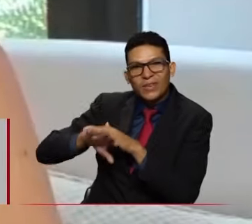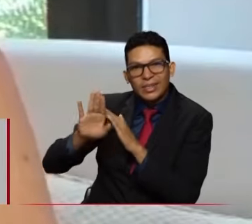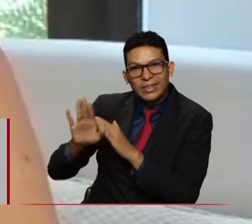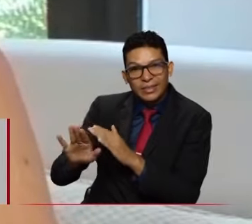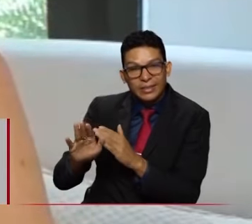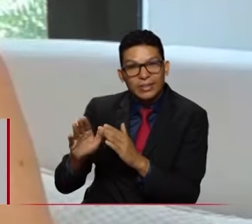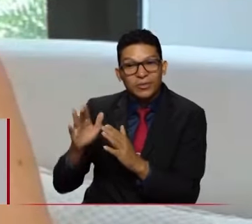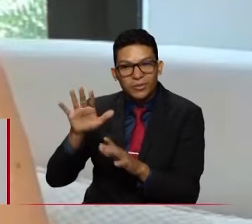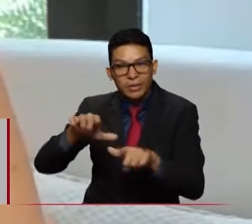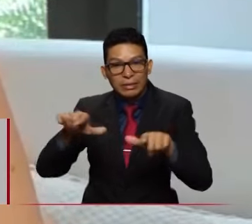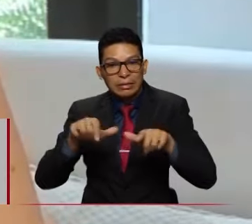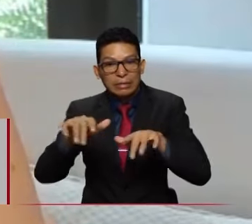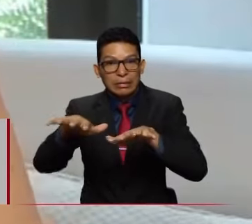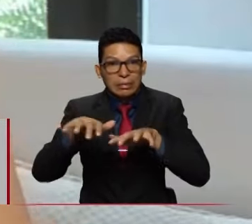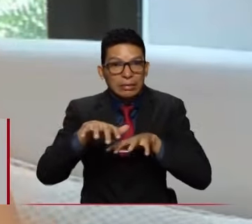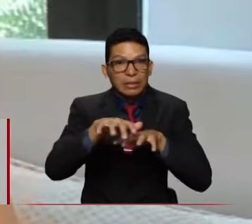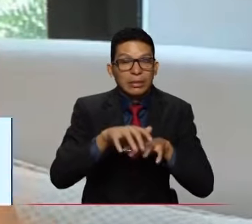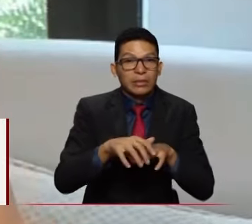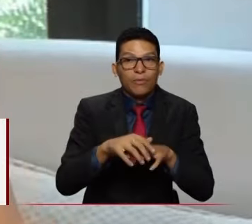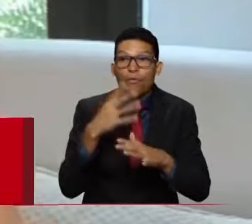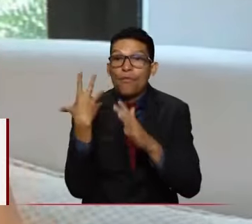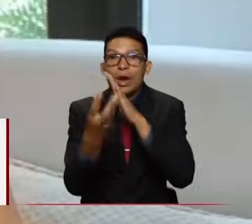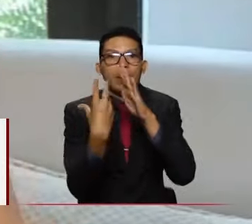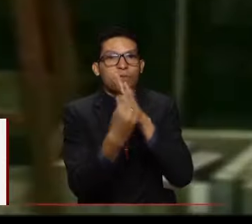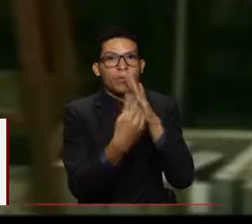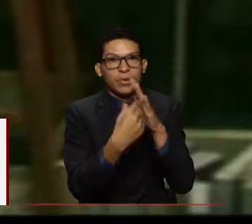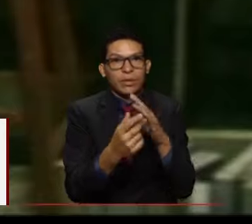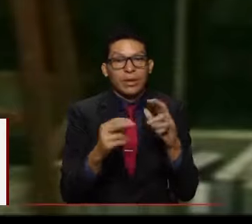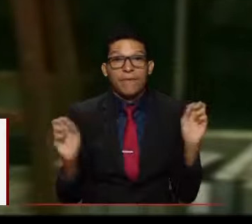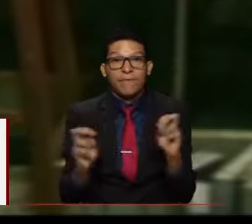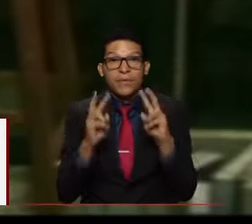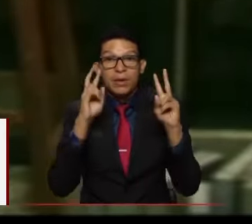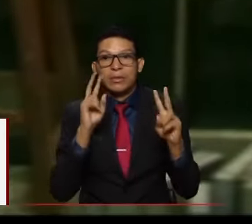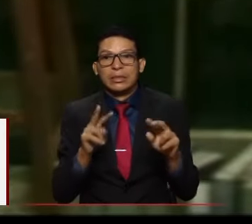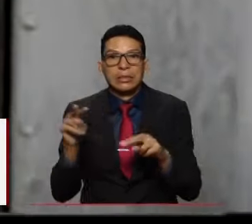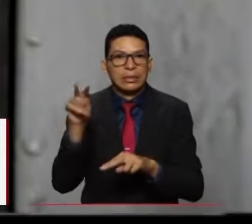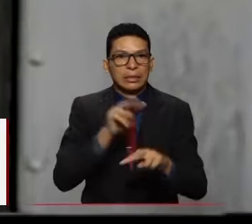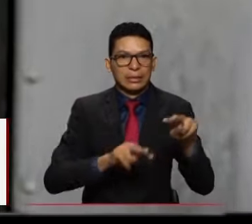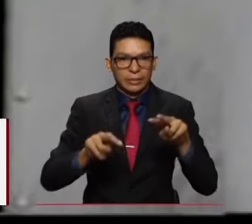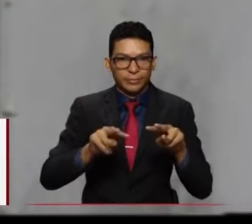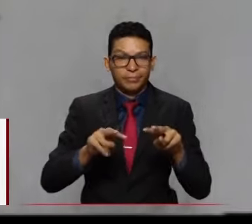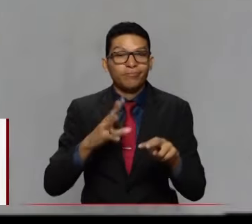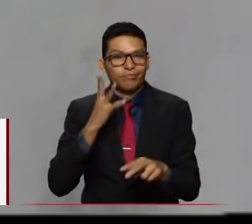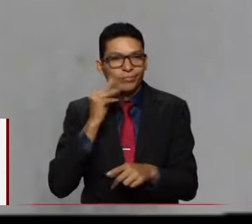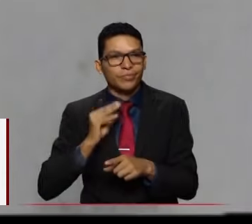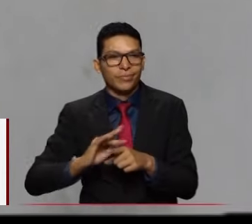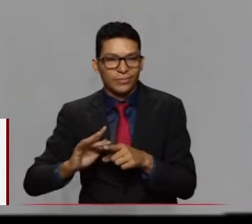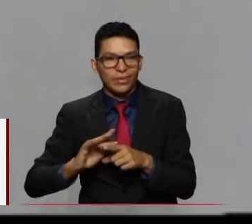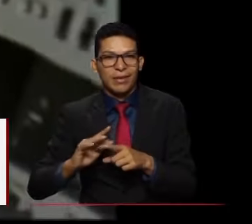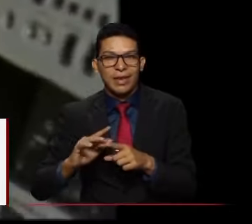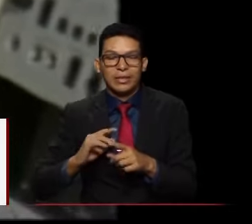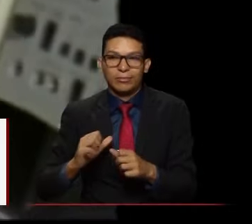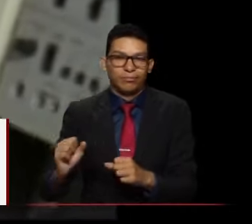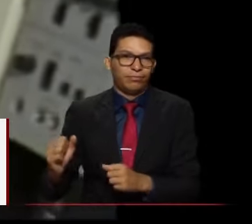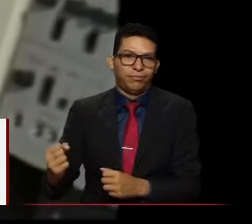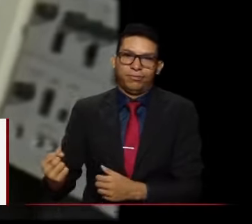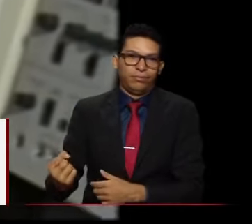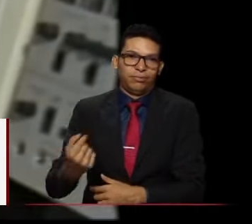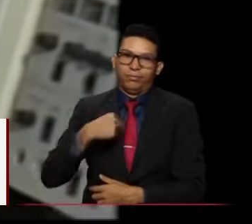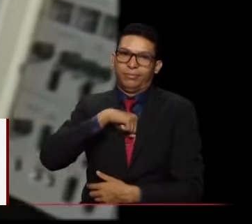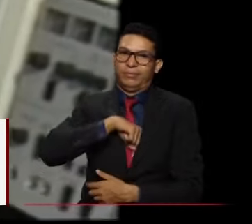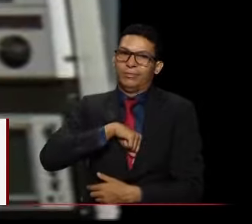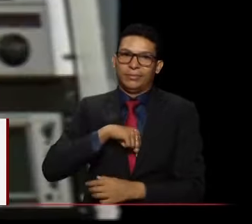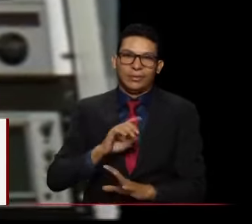había muchas transmisiones por fuera, muchos remotos. Ha sido de las experiencias que me han marcado en la vida.